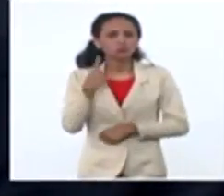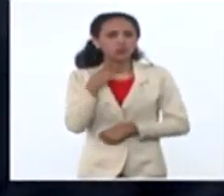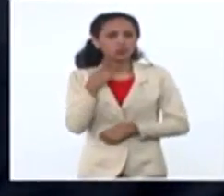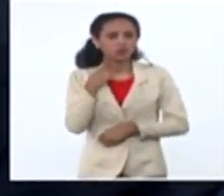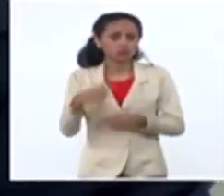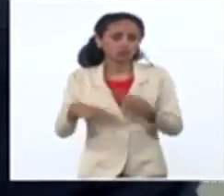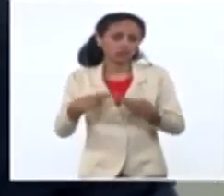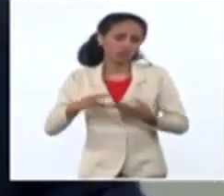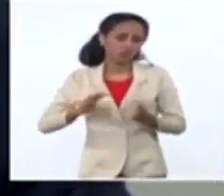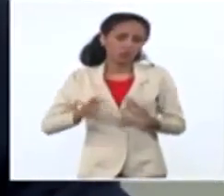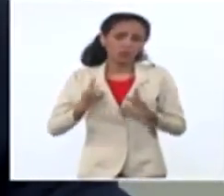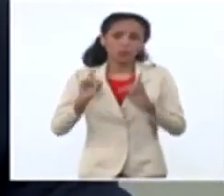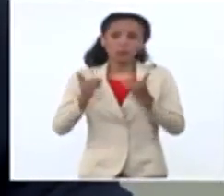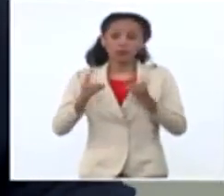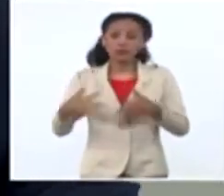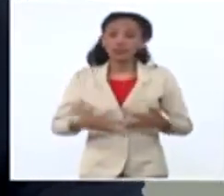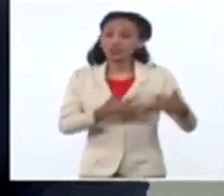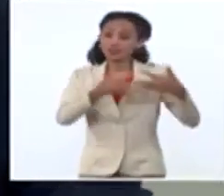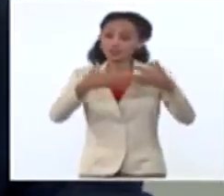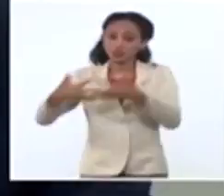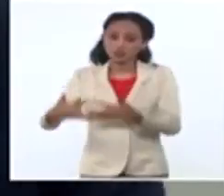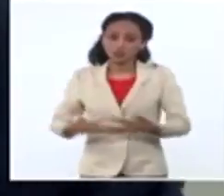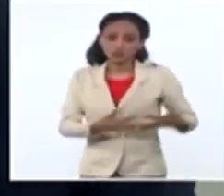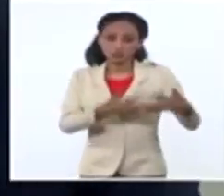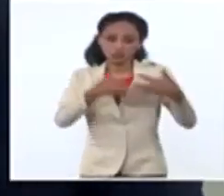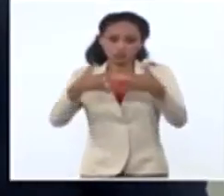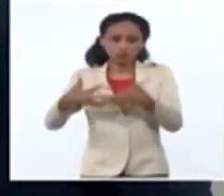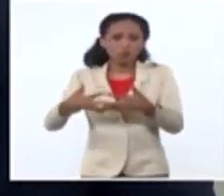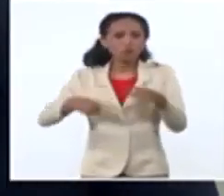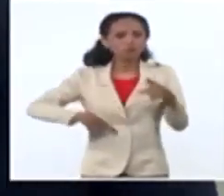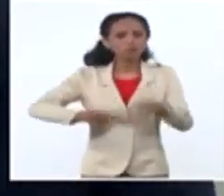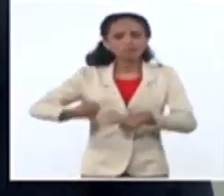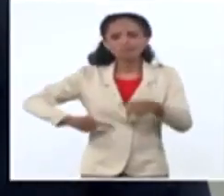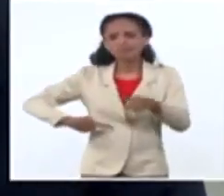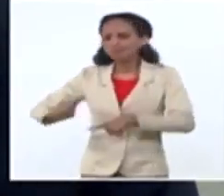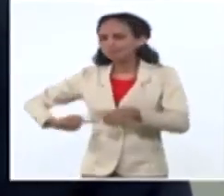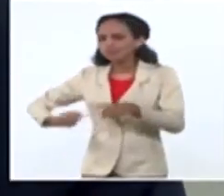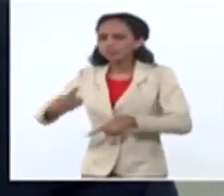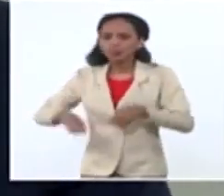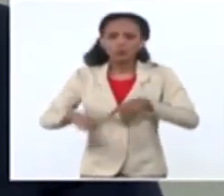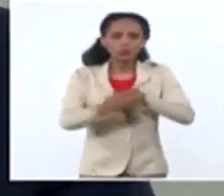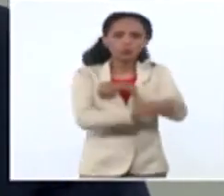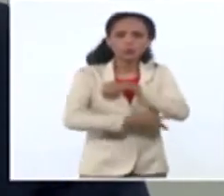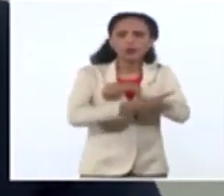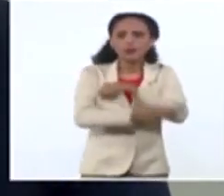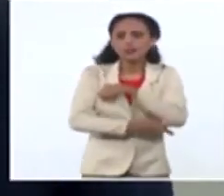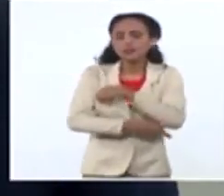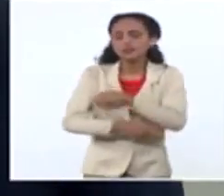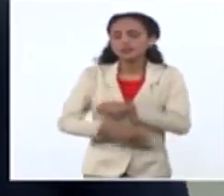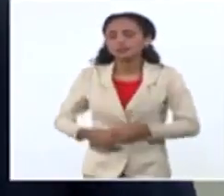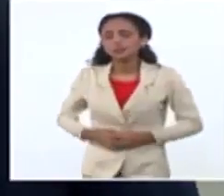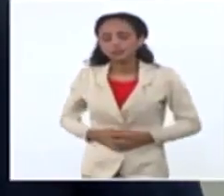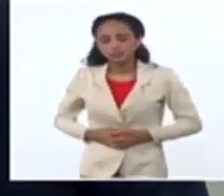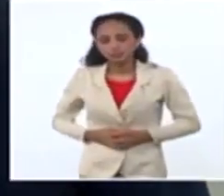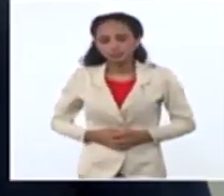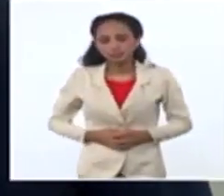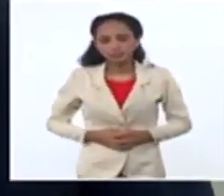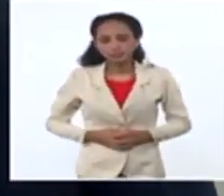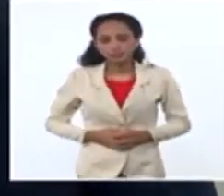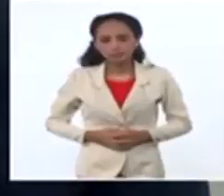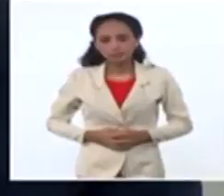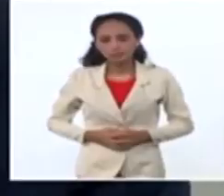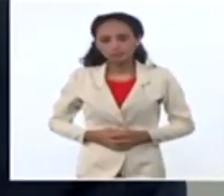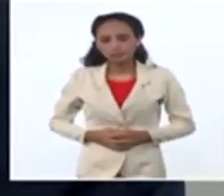política estadounidense a otros países, a otras regiones. Claro que